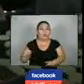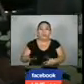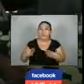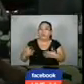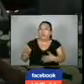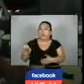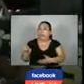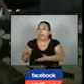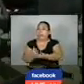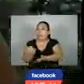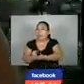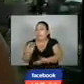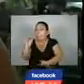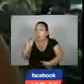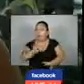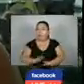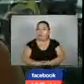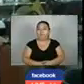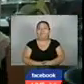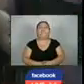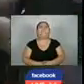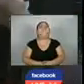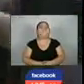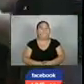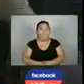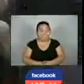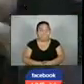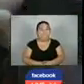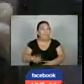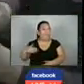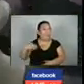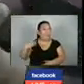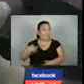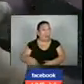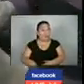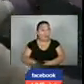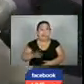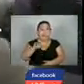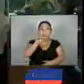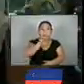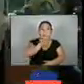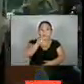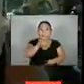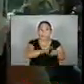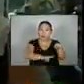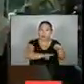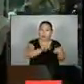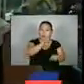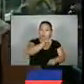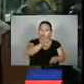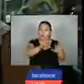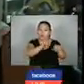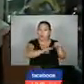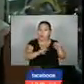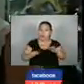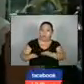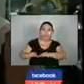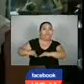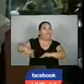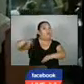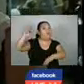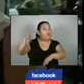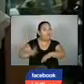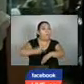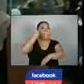la ganancia es poca. Sí, bastante ha subido. A 15, a 18, pero ahora ha subido el